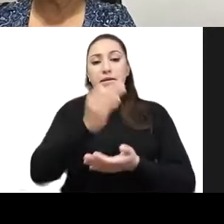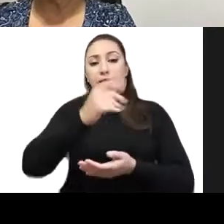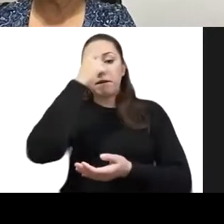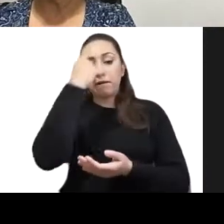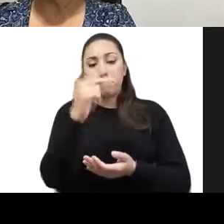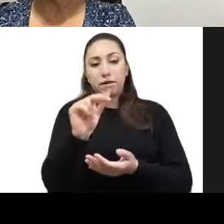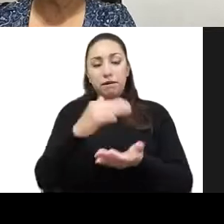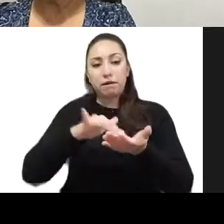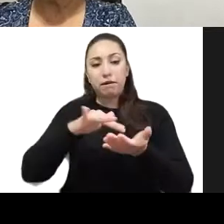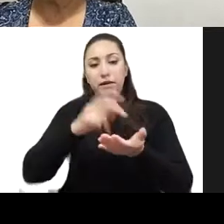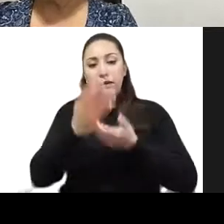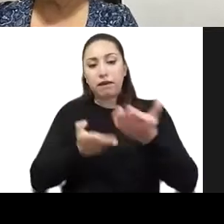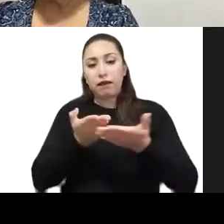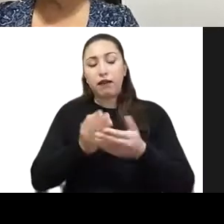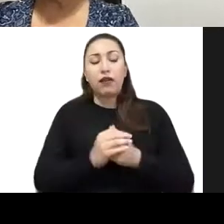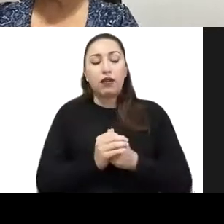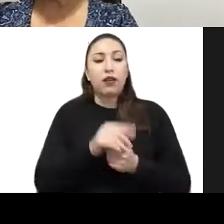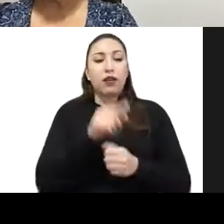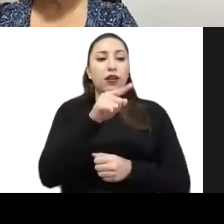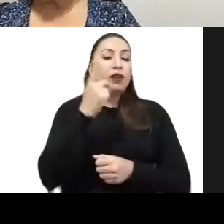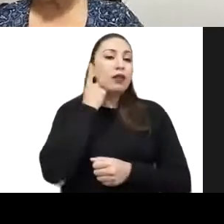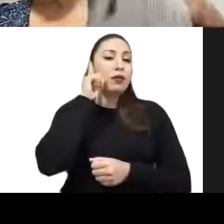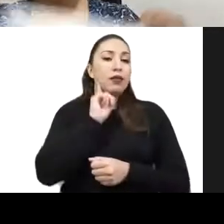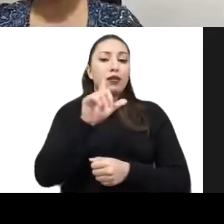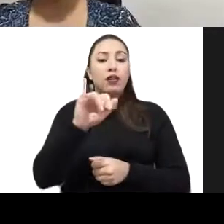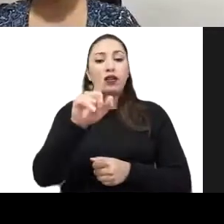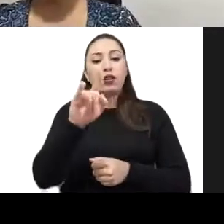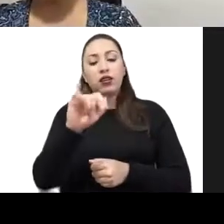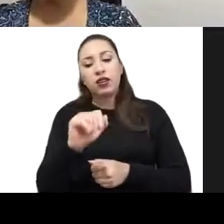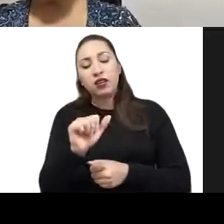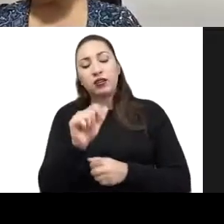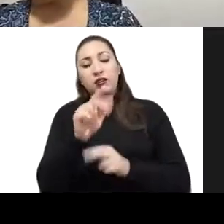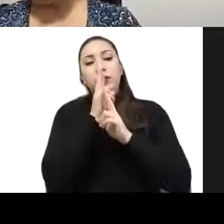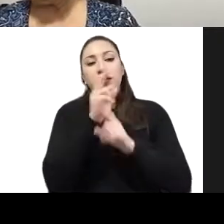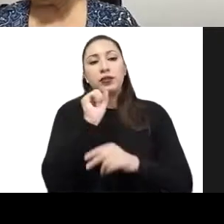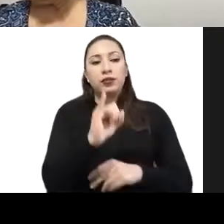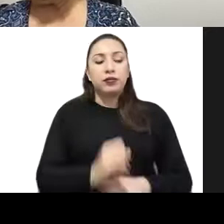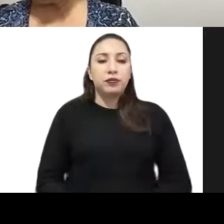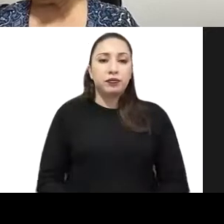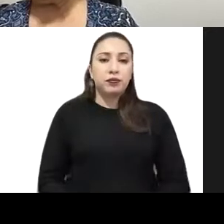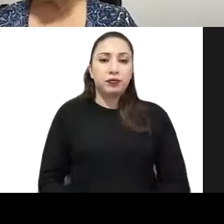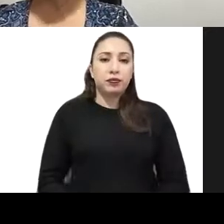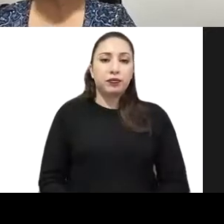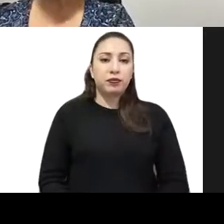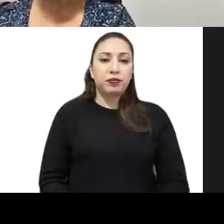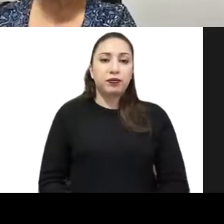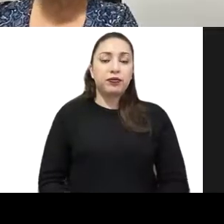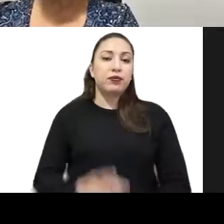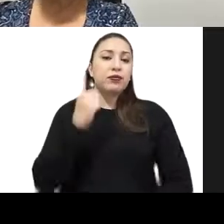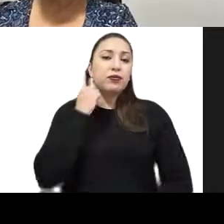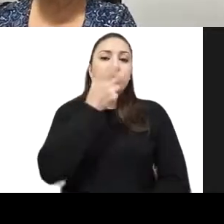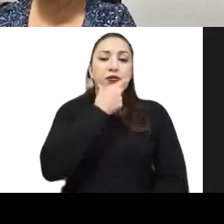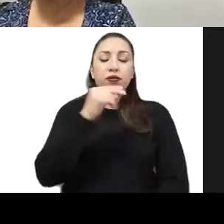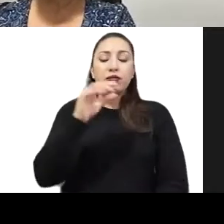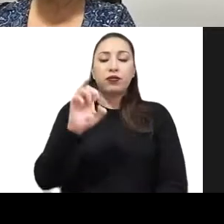del presente dictamen. Diputada Lilia María Sarmiento. Lilia María Sarmiento Gómez, a favor. Gracias. Diputado Eleazar Rubio